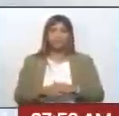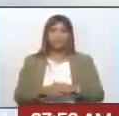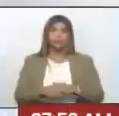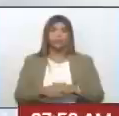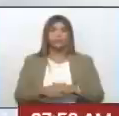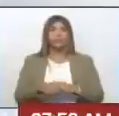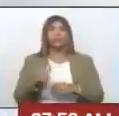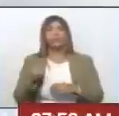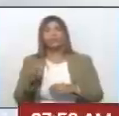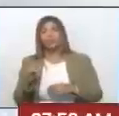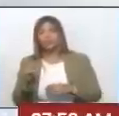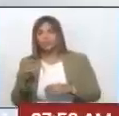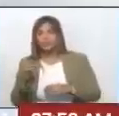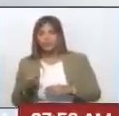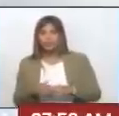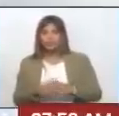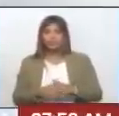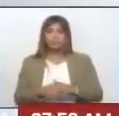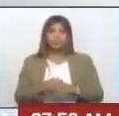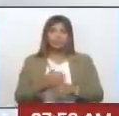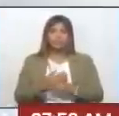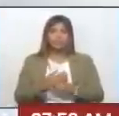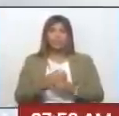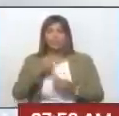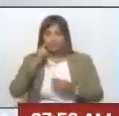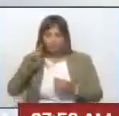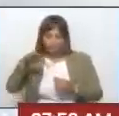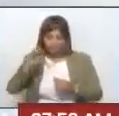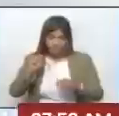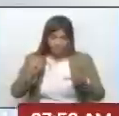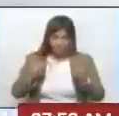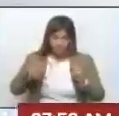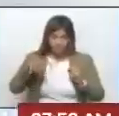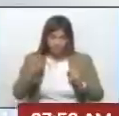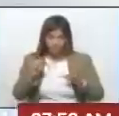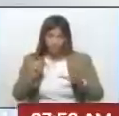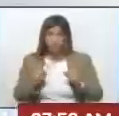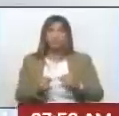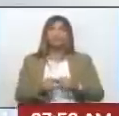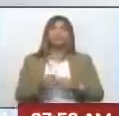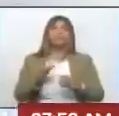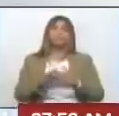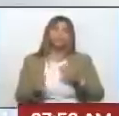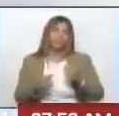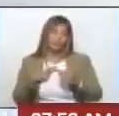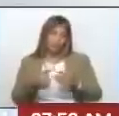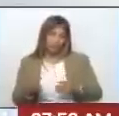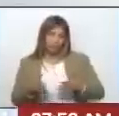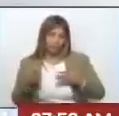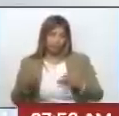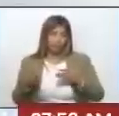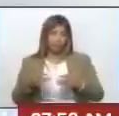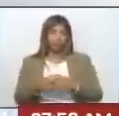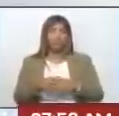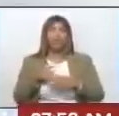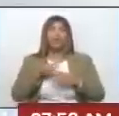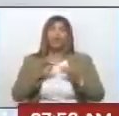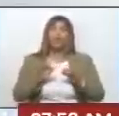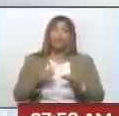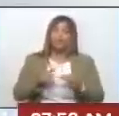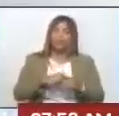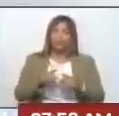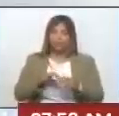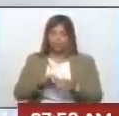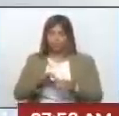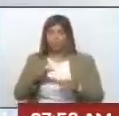doctrina militar. Y uno se da cuenta inmediatamente del reforzamiento de una forma